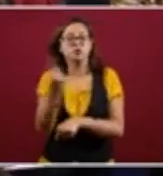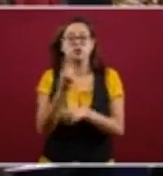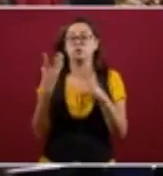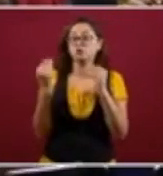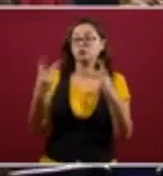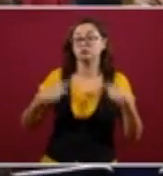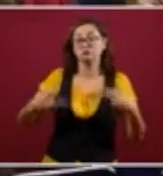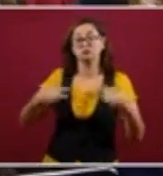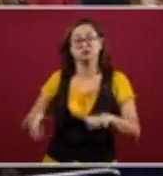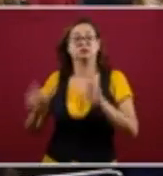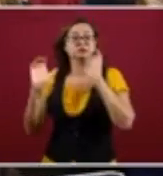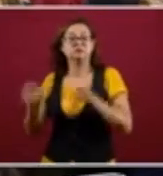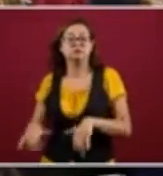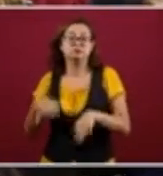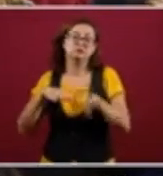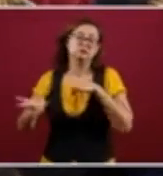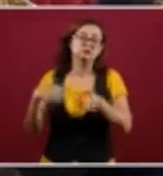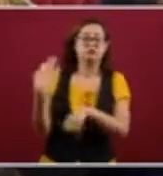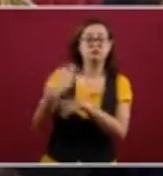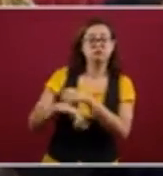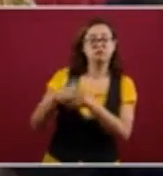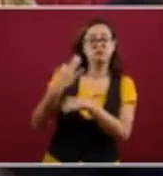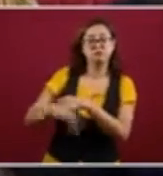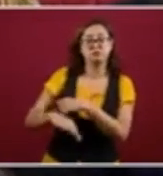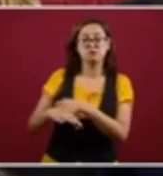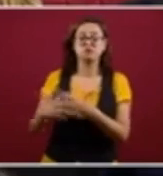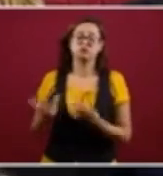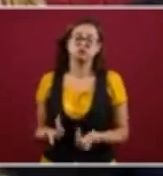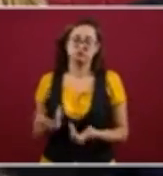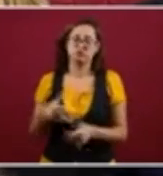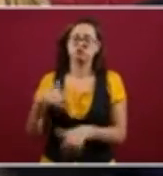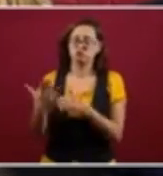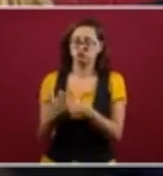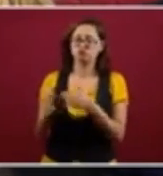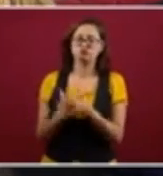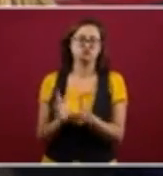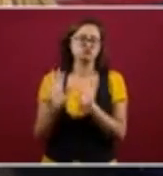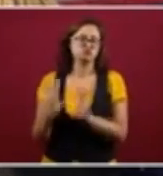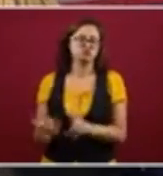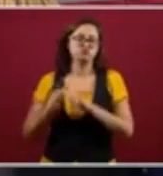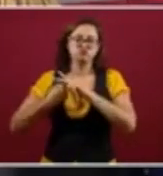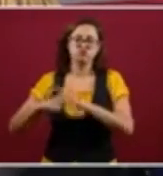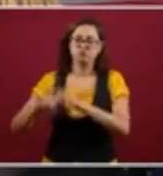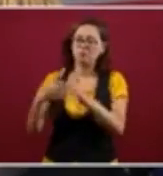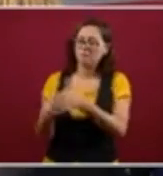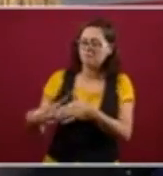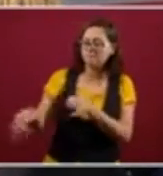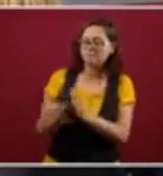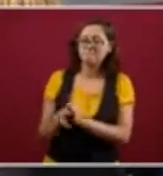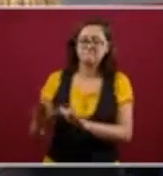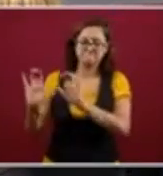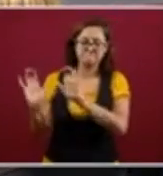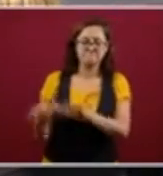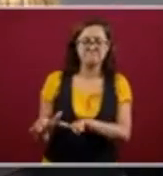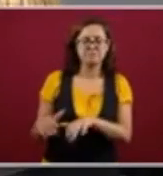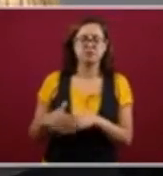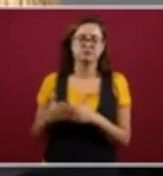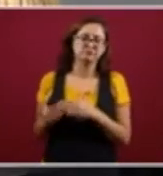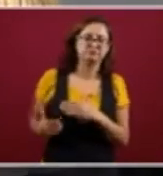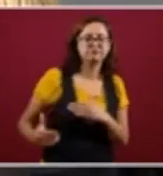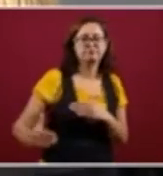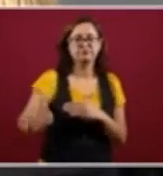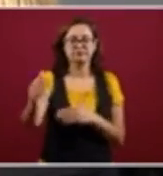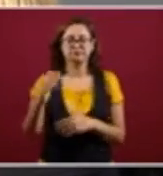contrato, son eventuales, y se les va a basificar en el transcurso